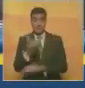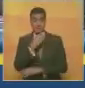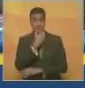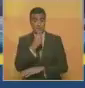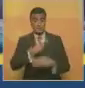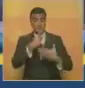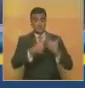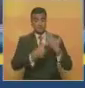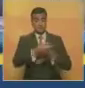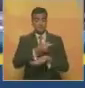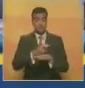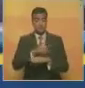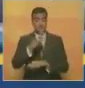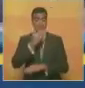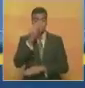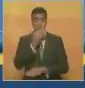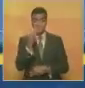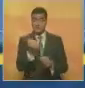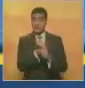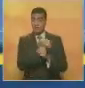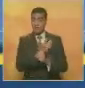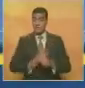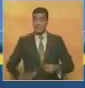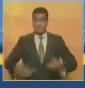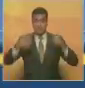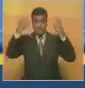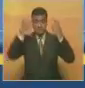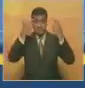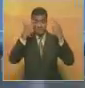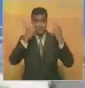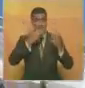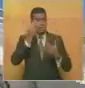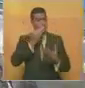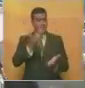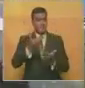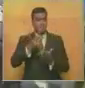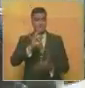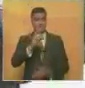proyectos del gobierno y afirma que la gestión del presidente Chávez garantiza la victoria el 7 de octubre.